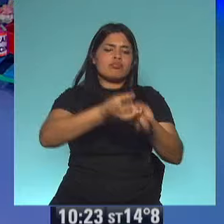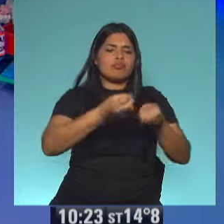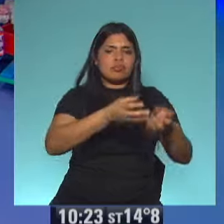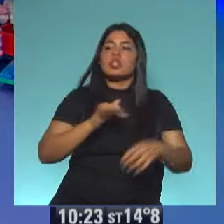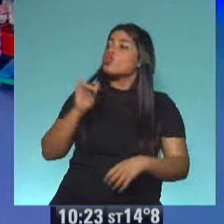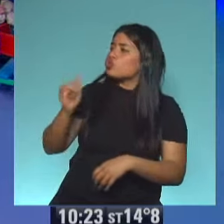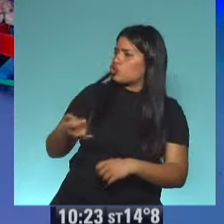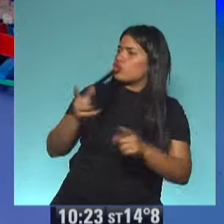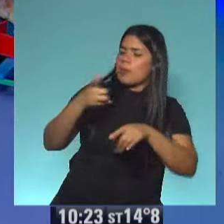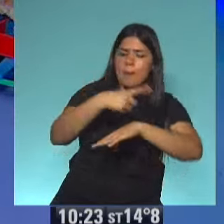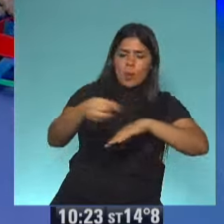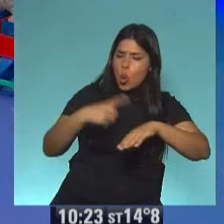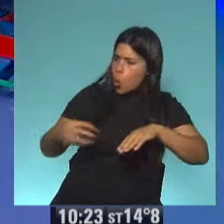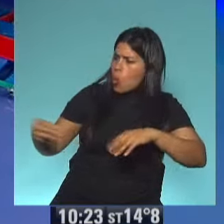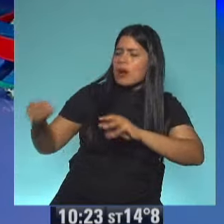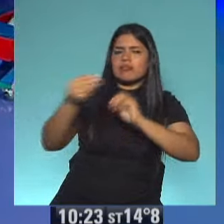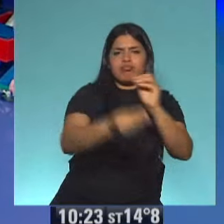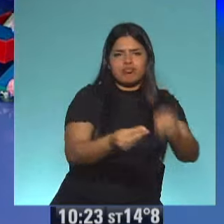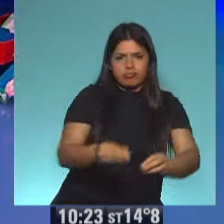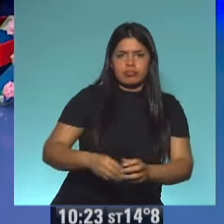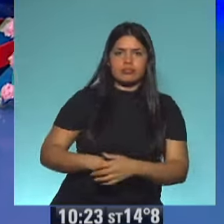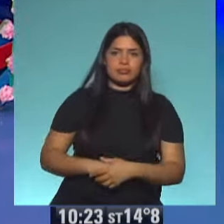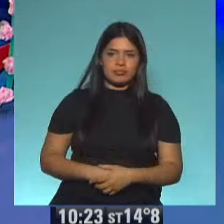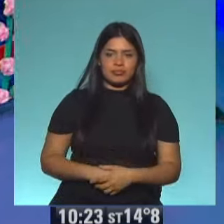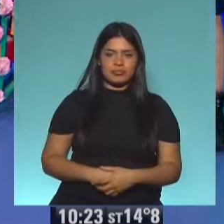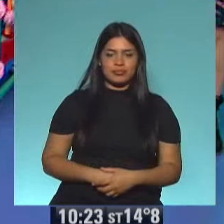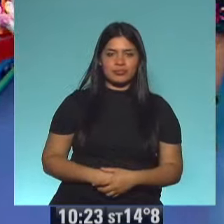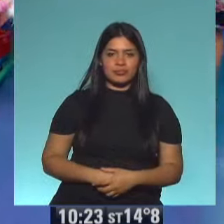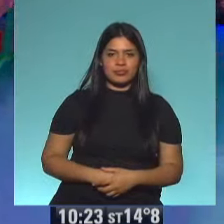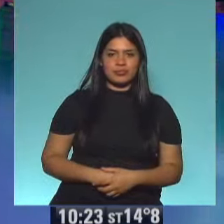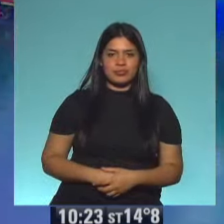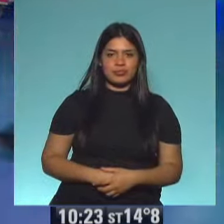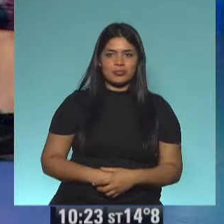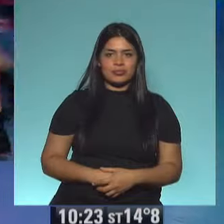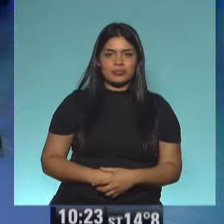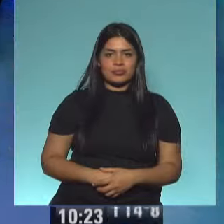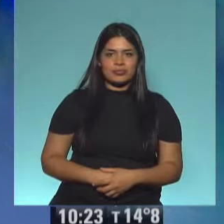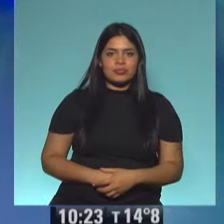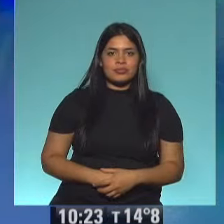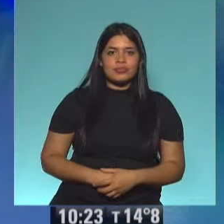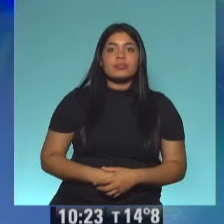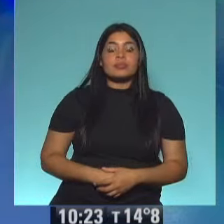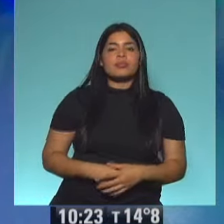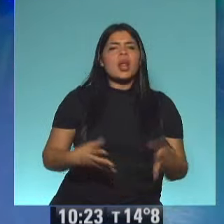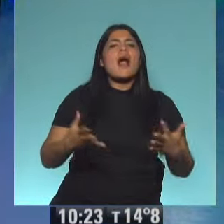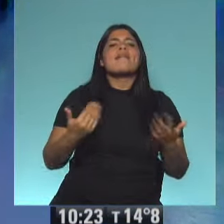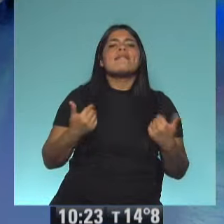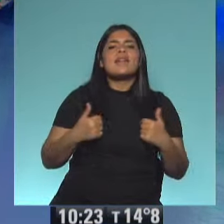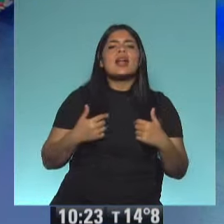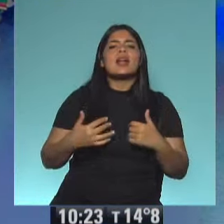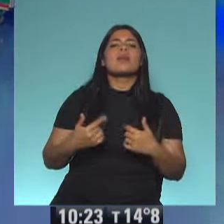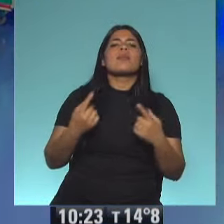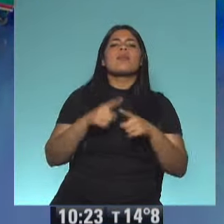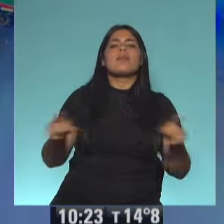tenga plumas plumero, la carroza. Plumero, acá tengo flores. Ahí está. Acá desde Torre de Control me dicen que suena